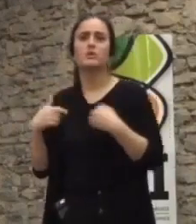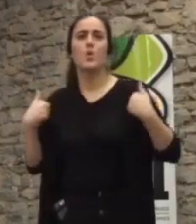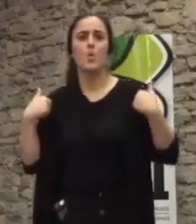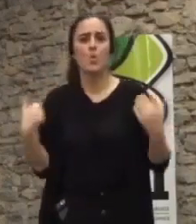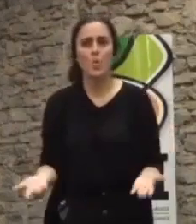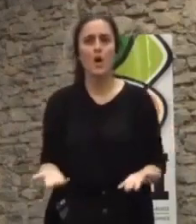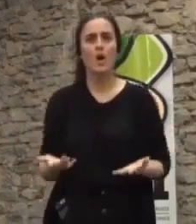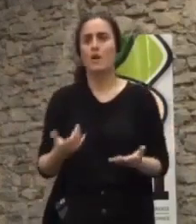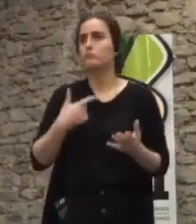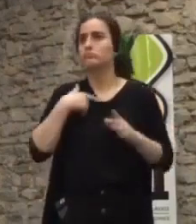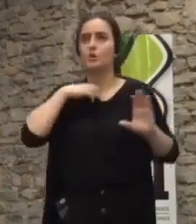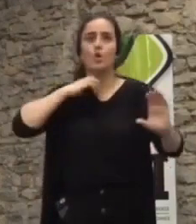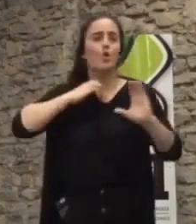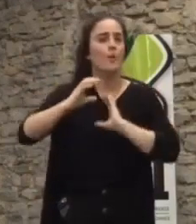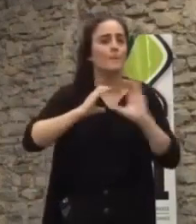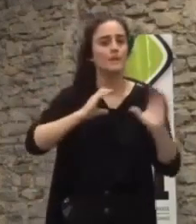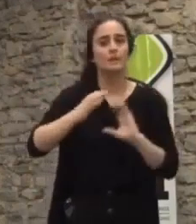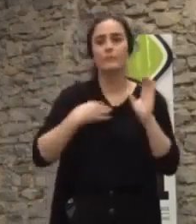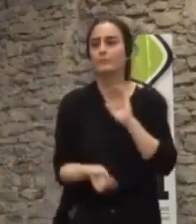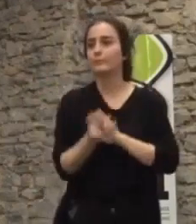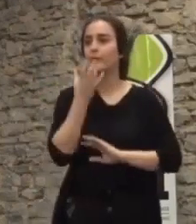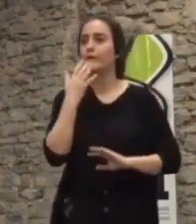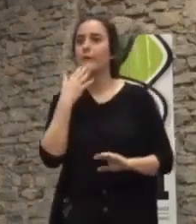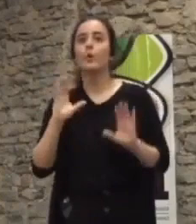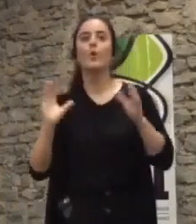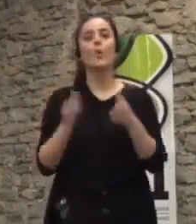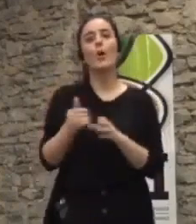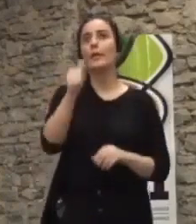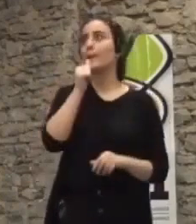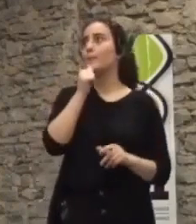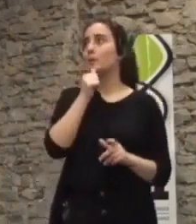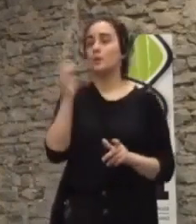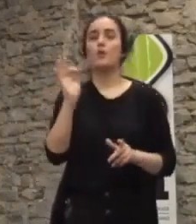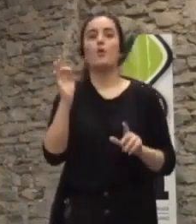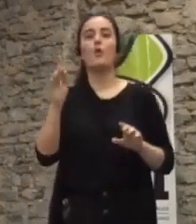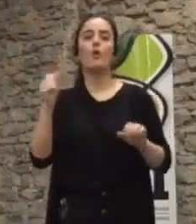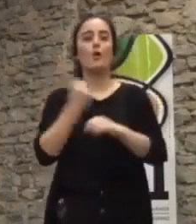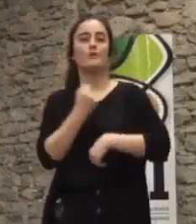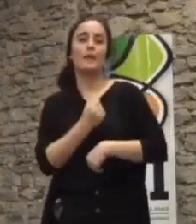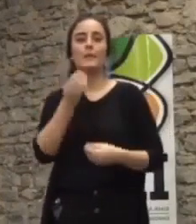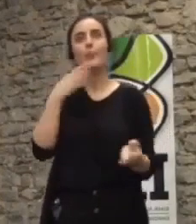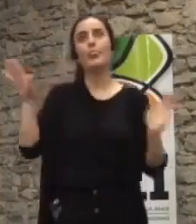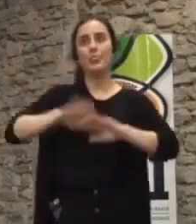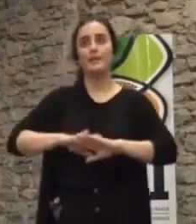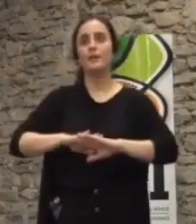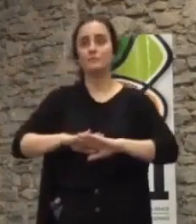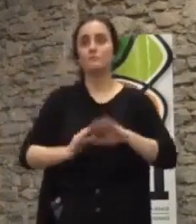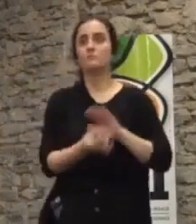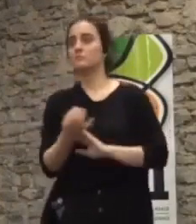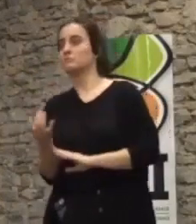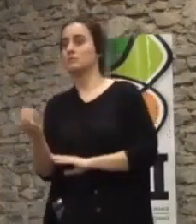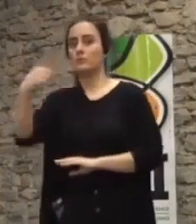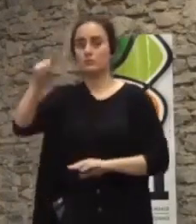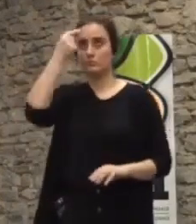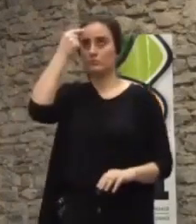afrontar en su día a día, ¿no? Conversaciones que pueden salir, lo mismo en el poteo con la cuadrilla, en la cena de Navidad, y que seguro que ahora muchas de vosotras os